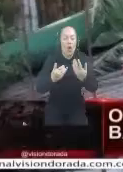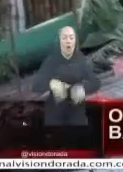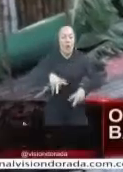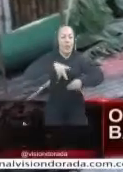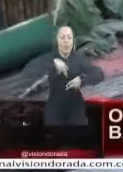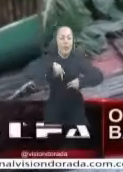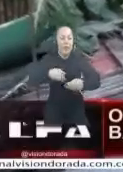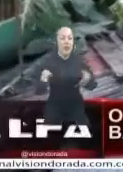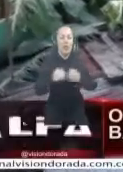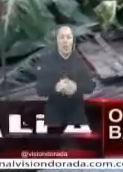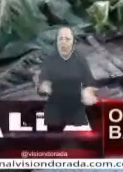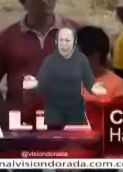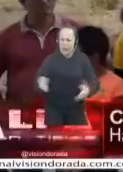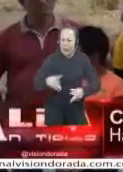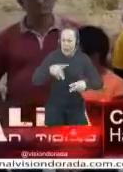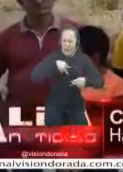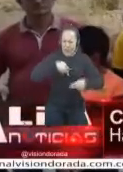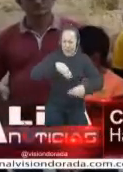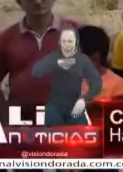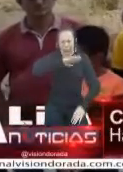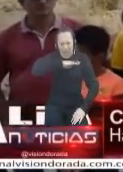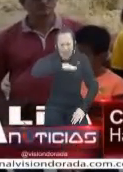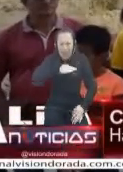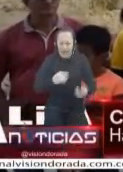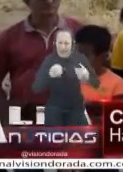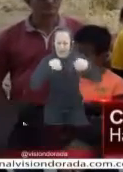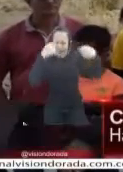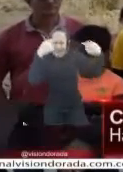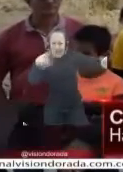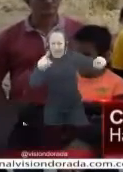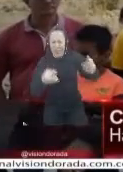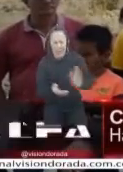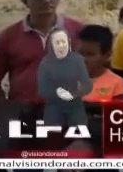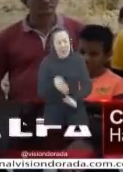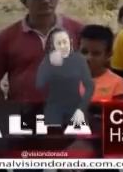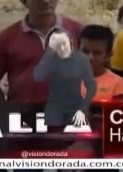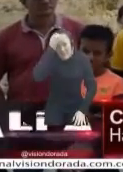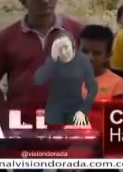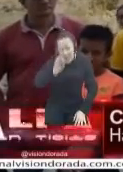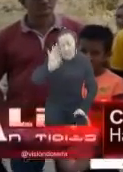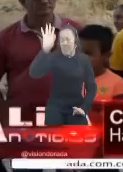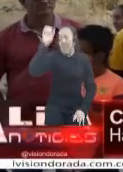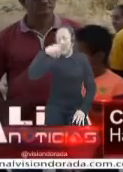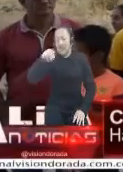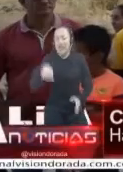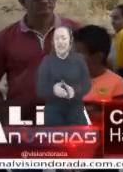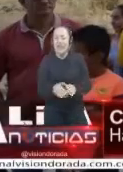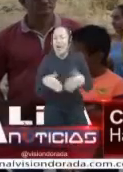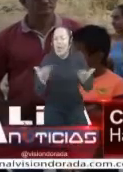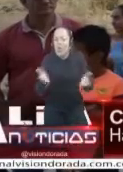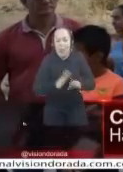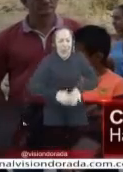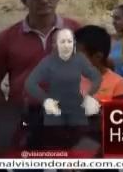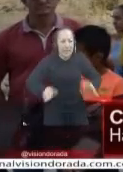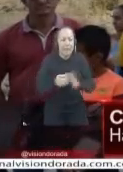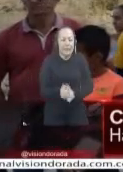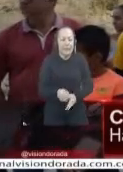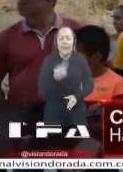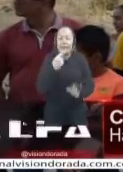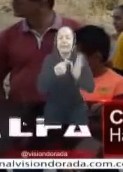propiedad pertenece al municipio. Puede ser que sea cierto, puede ser que esas propiedades, que